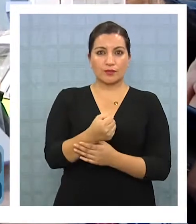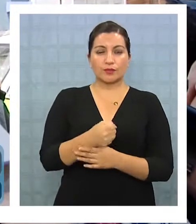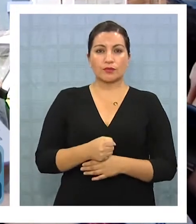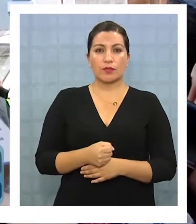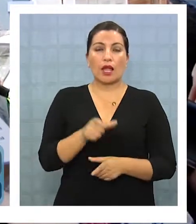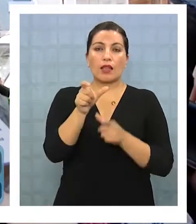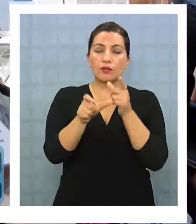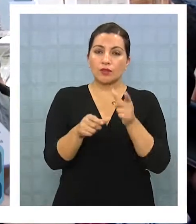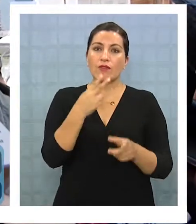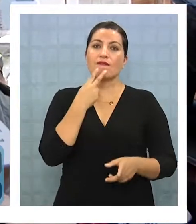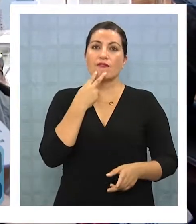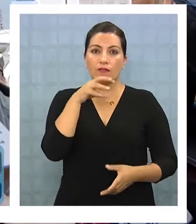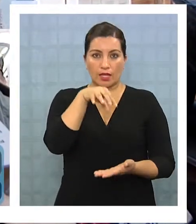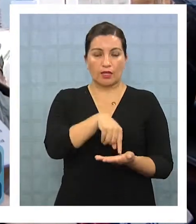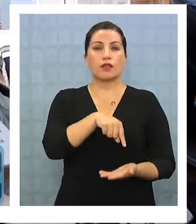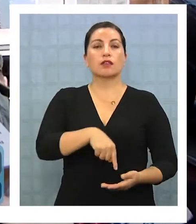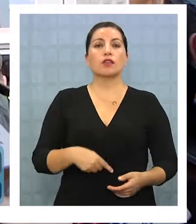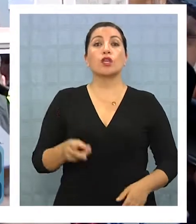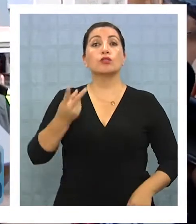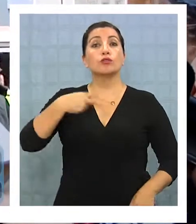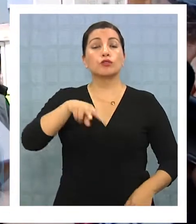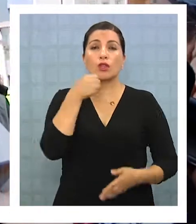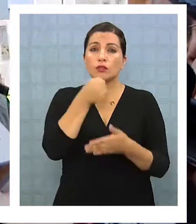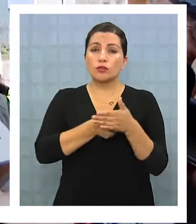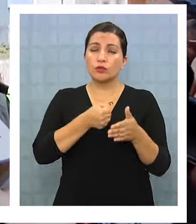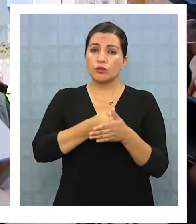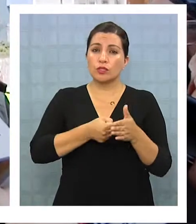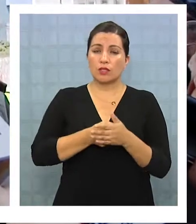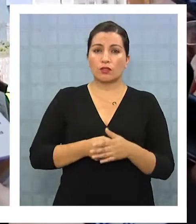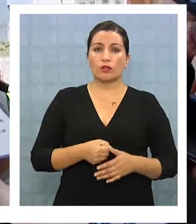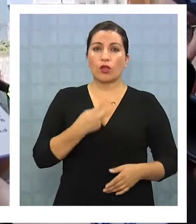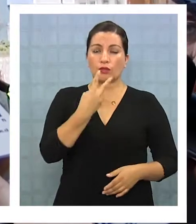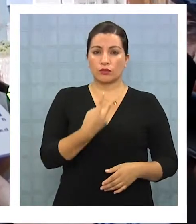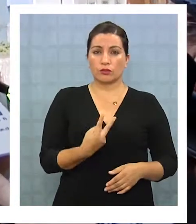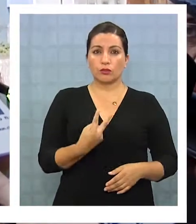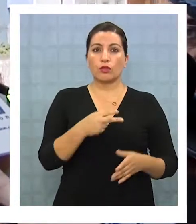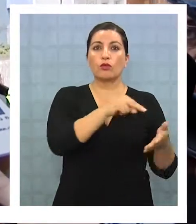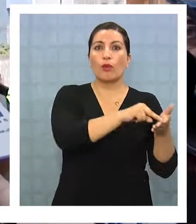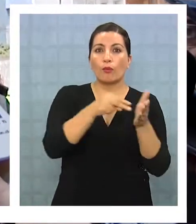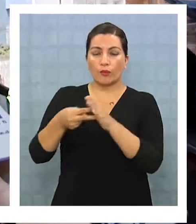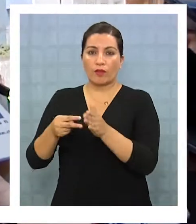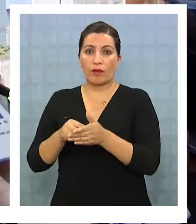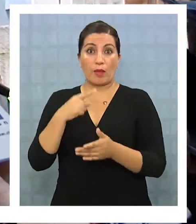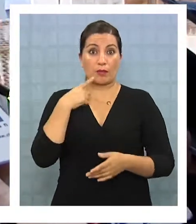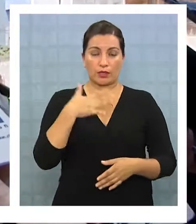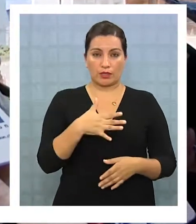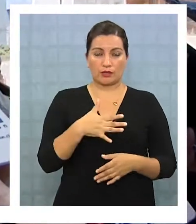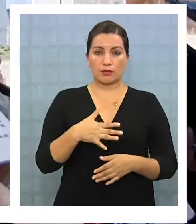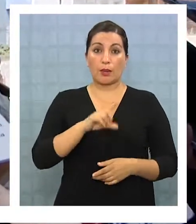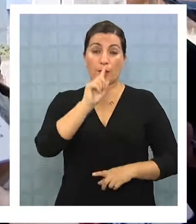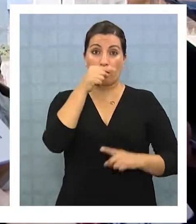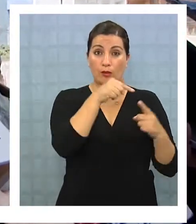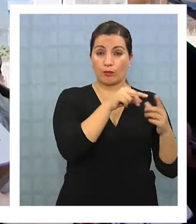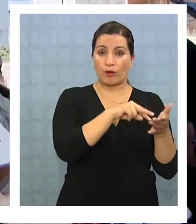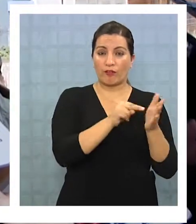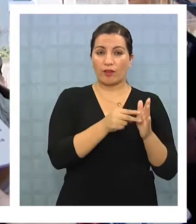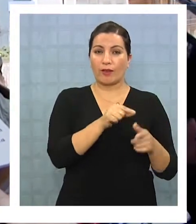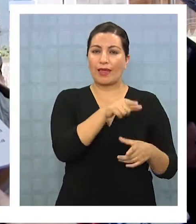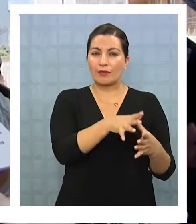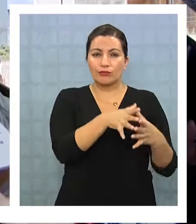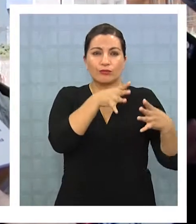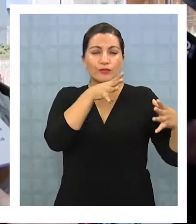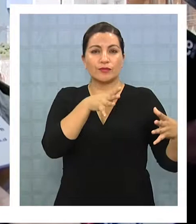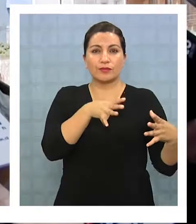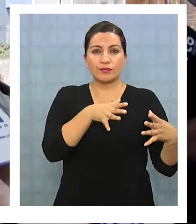habitantes. Ahora, nosotros tenemos que lidiar con dos problemas más o menos importantes. El primero de ellos, que dice, con la gran